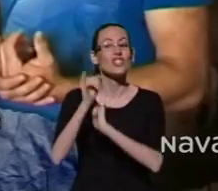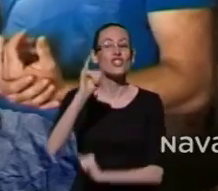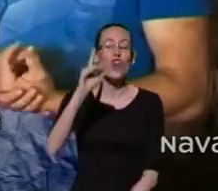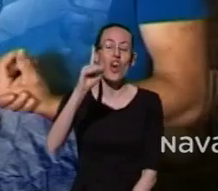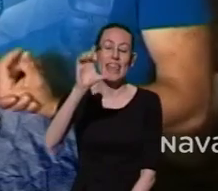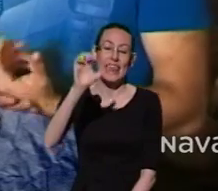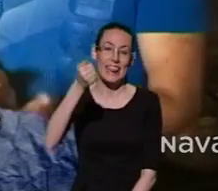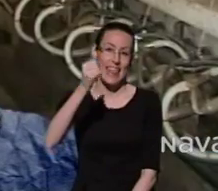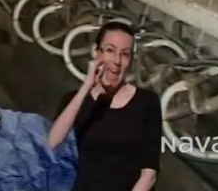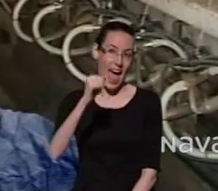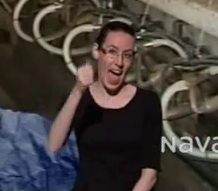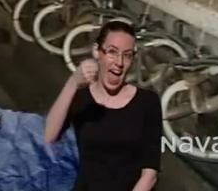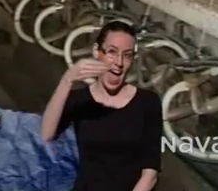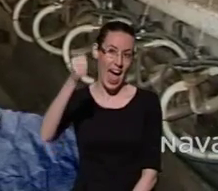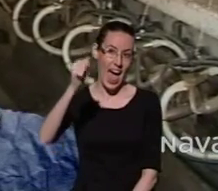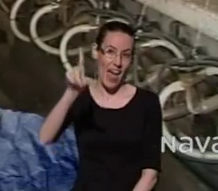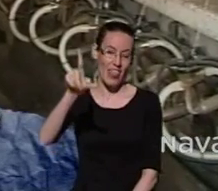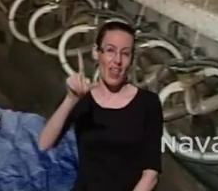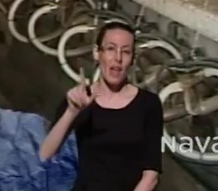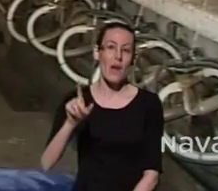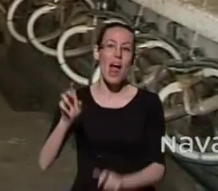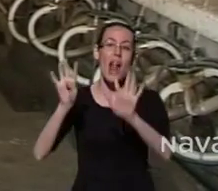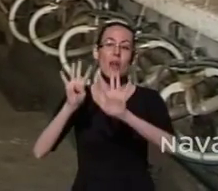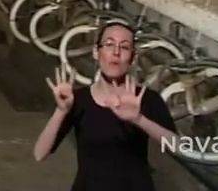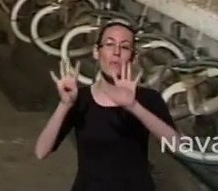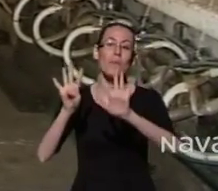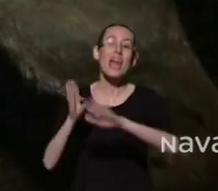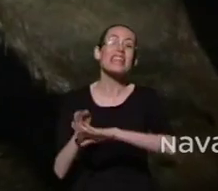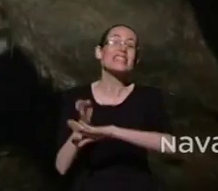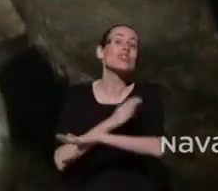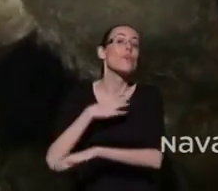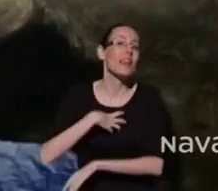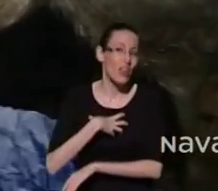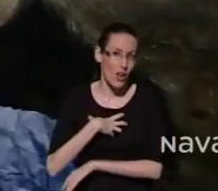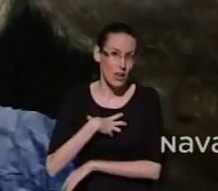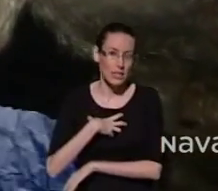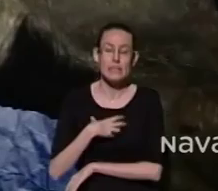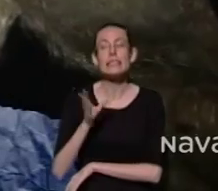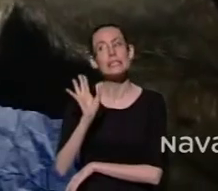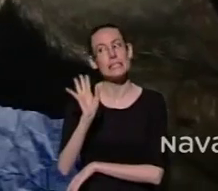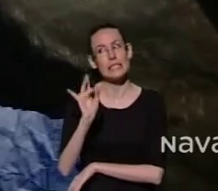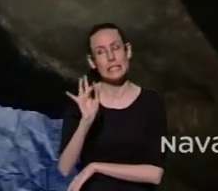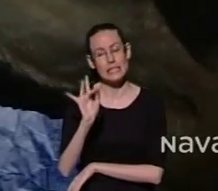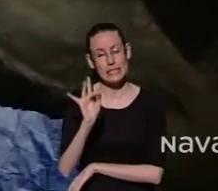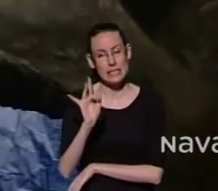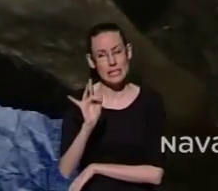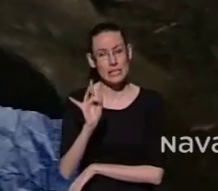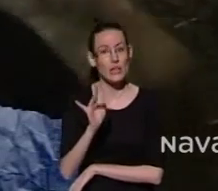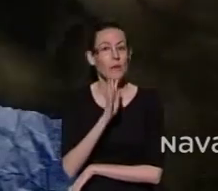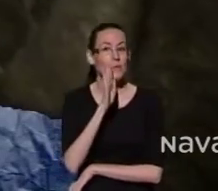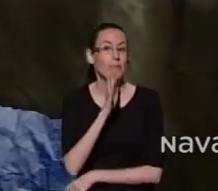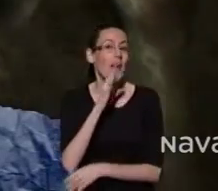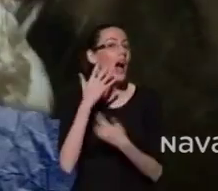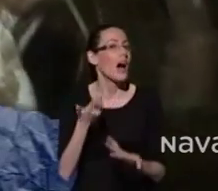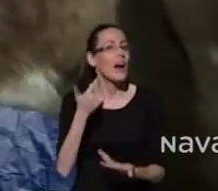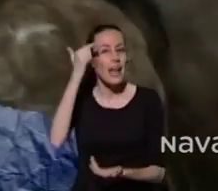es el premio a la regularidad que se llama dentro del Consejo Regulador de la Denominación de Origen Idiazábal, que es como... Pues ahora, ¿no? Que vienes tú, nos